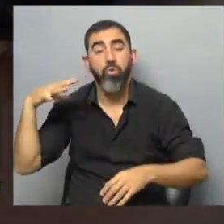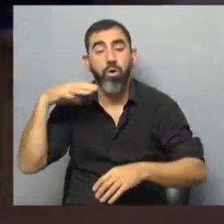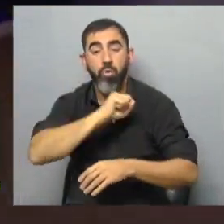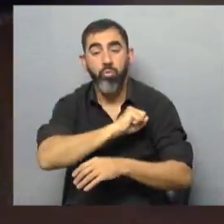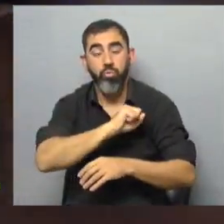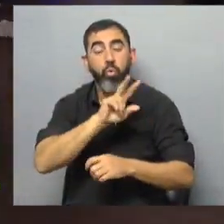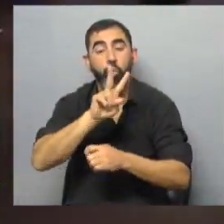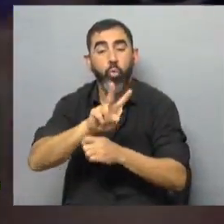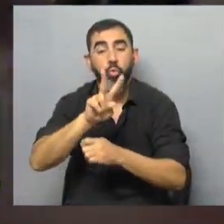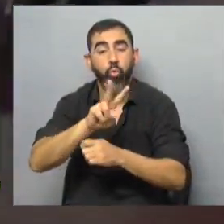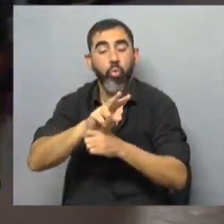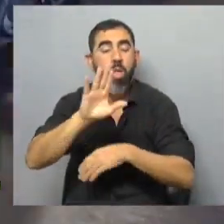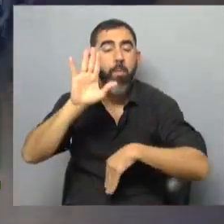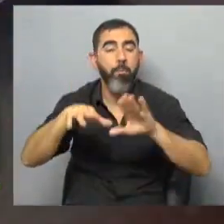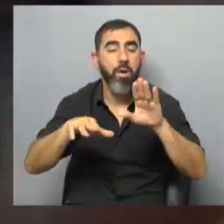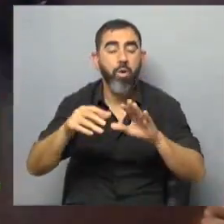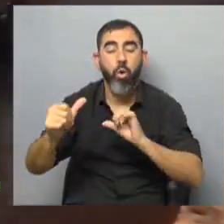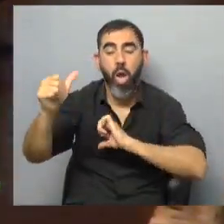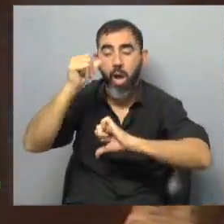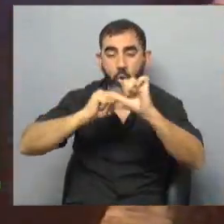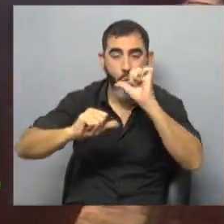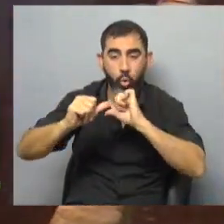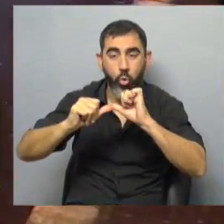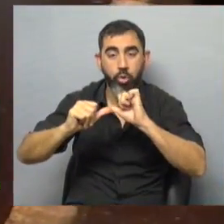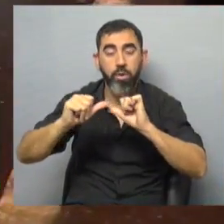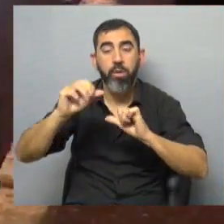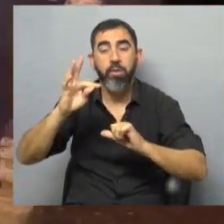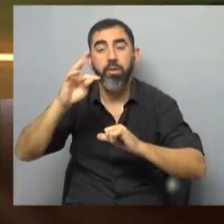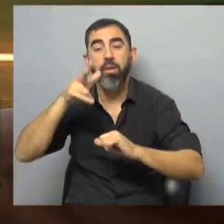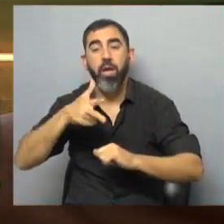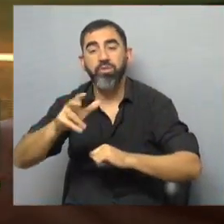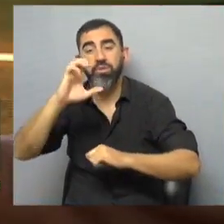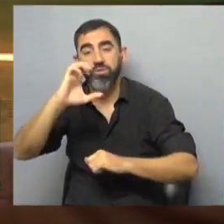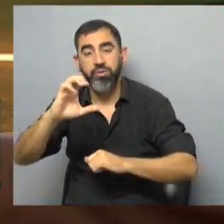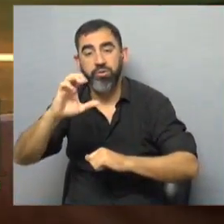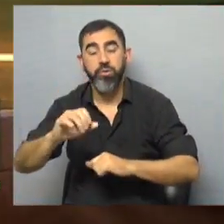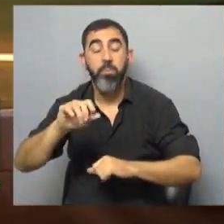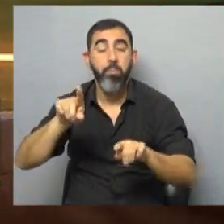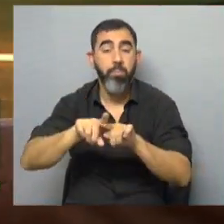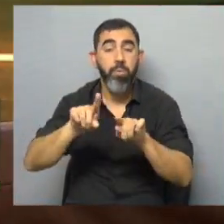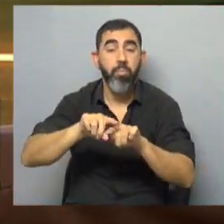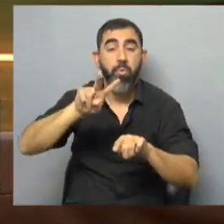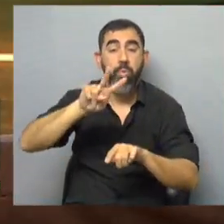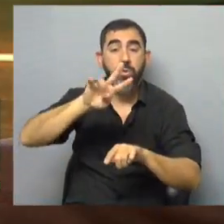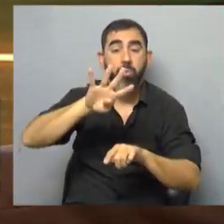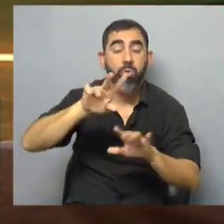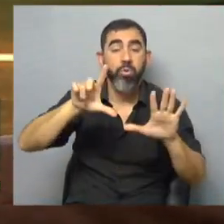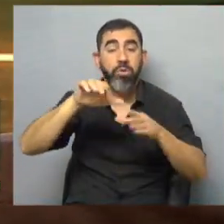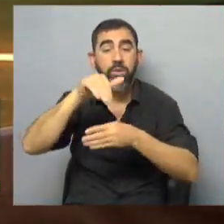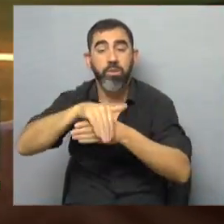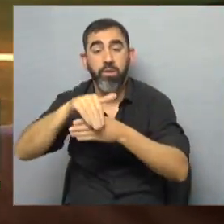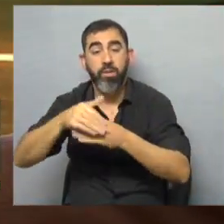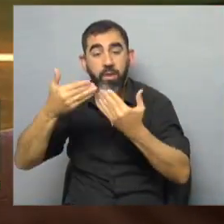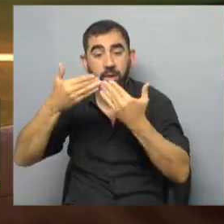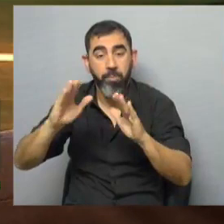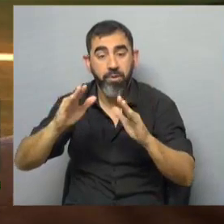se controlará principalmente el consumo de alcohol y de THC. Al igual que todos los 24, a las 7 de la tarde arranca lo que es el operativo,